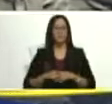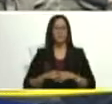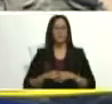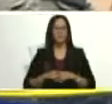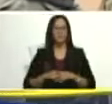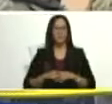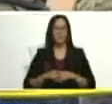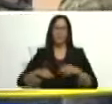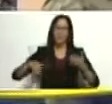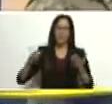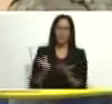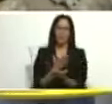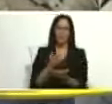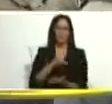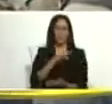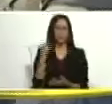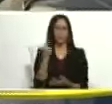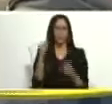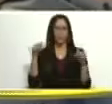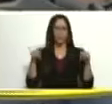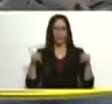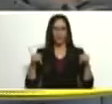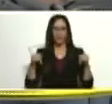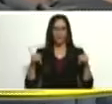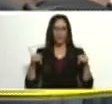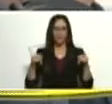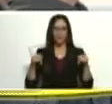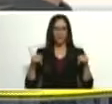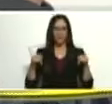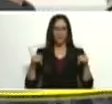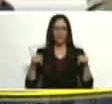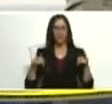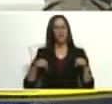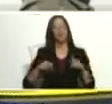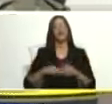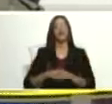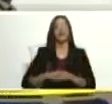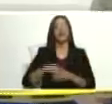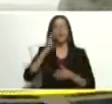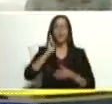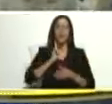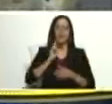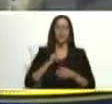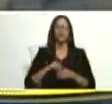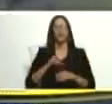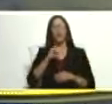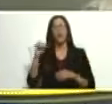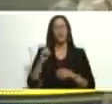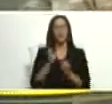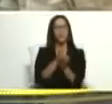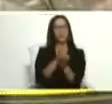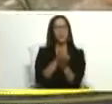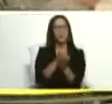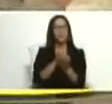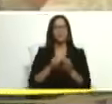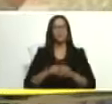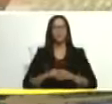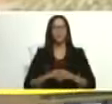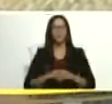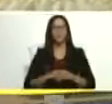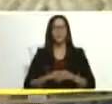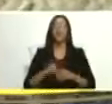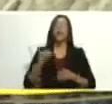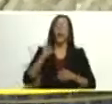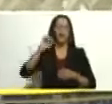Y los derrotamos no solo aquí, en Guayana, en Oriente, en Margarita. Hay